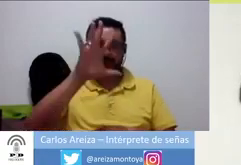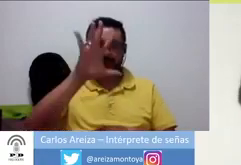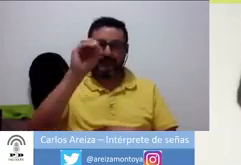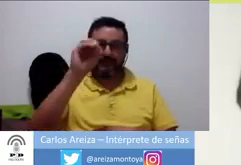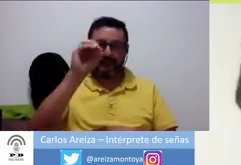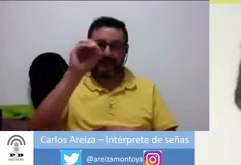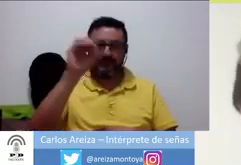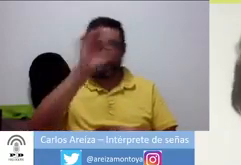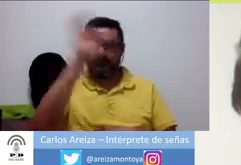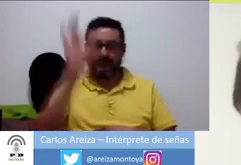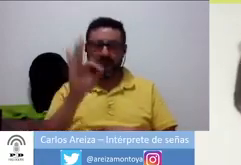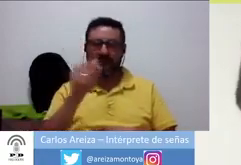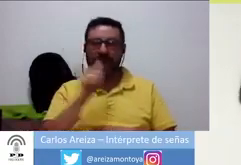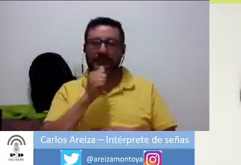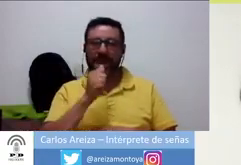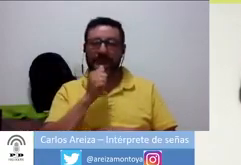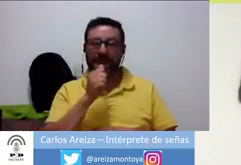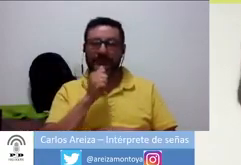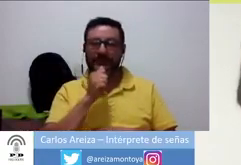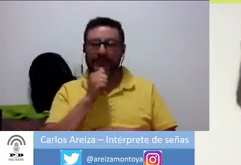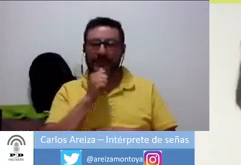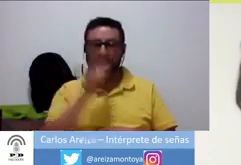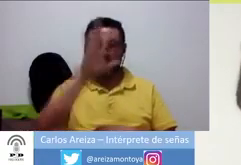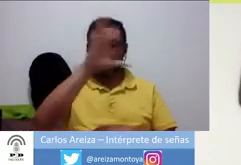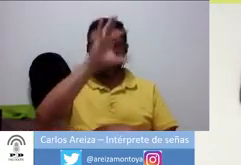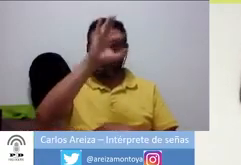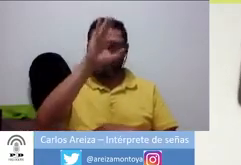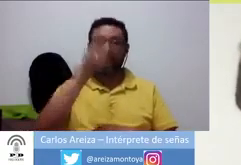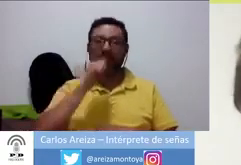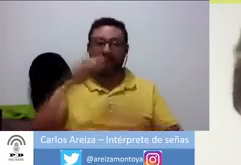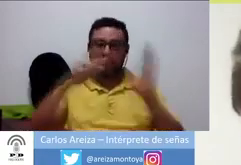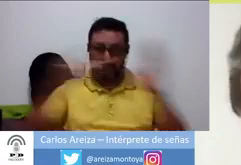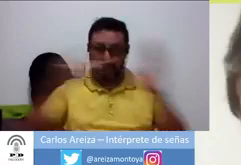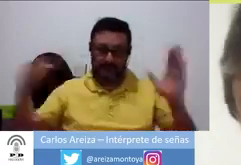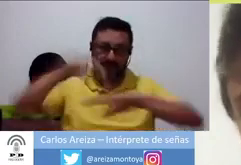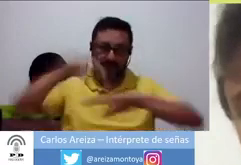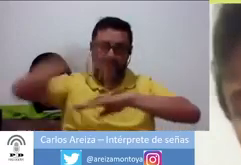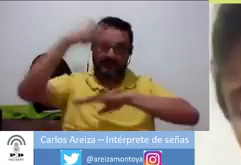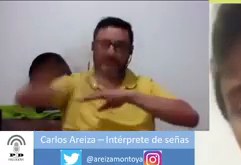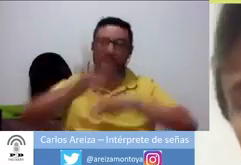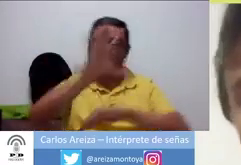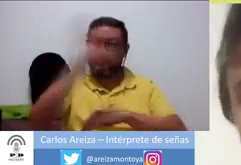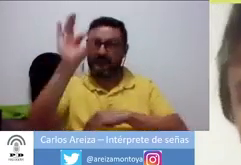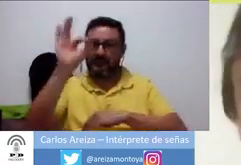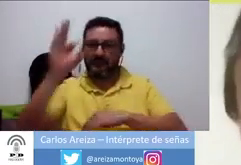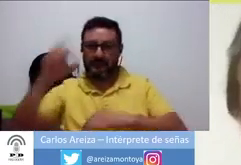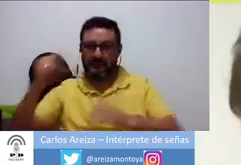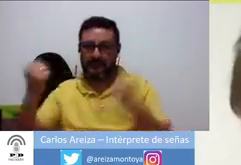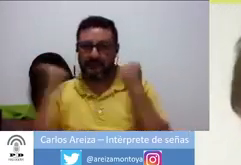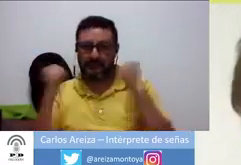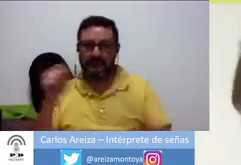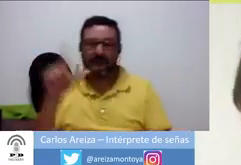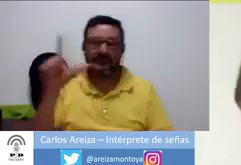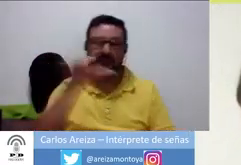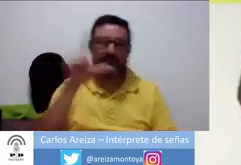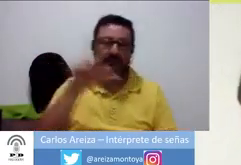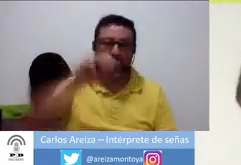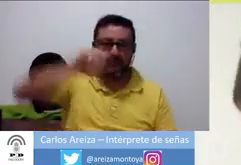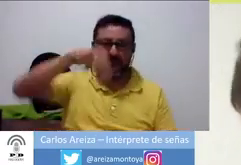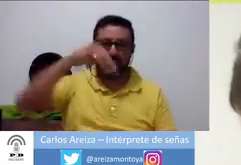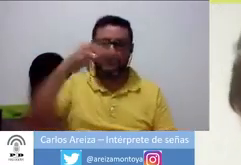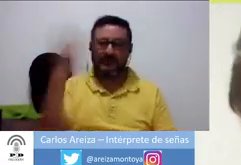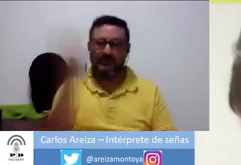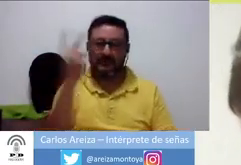hacemos en agua y el 50% en tierra. Entrenamos lunes, miércoles y viernes, doble